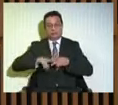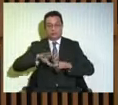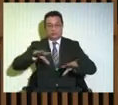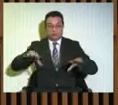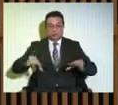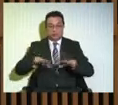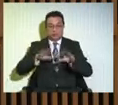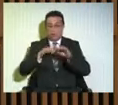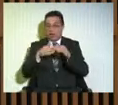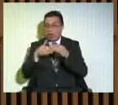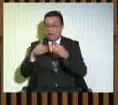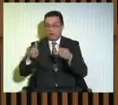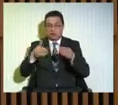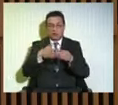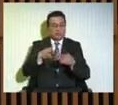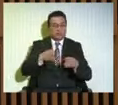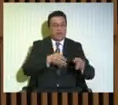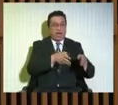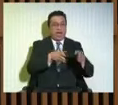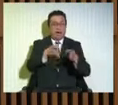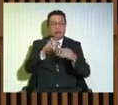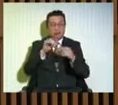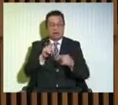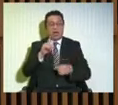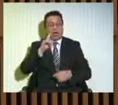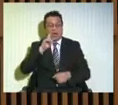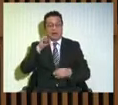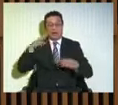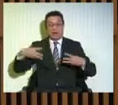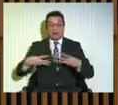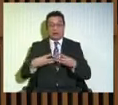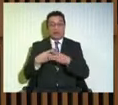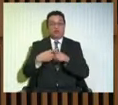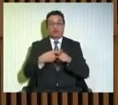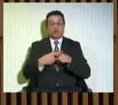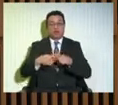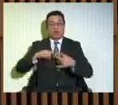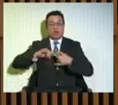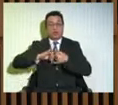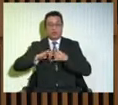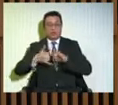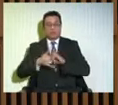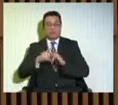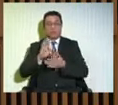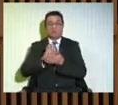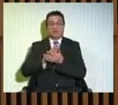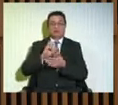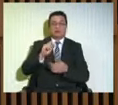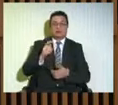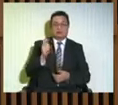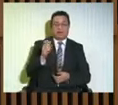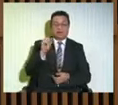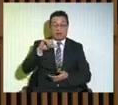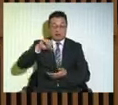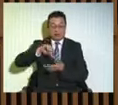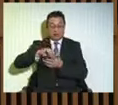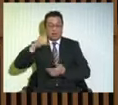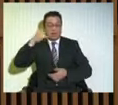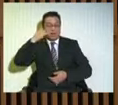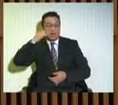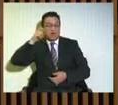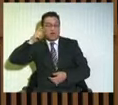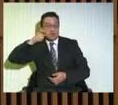todos los canales posibles que hoy día existen: redes sociales, WhatsApp, chat, una central telefónica